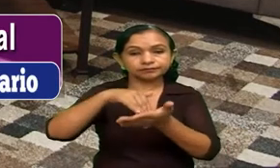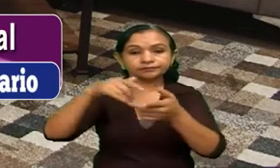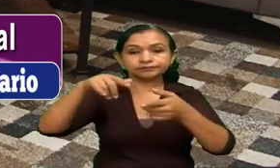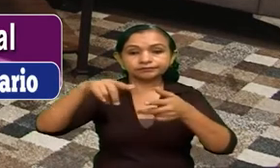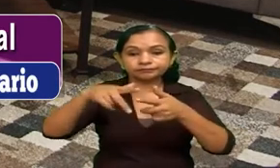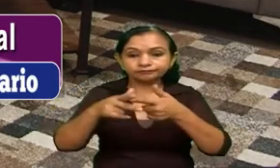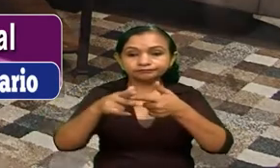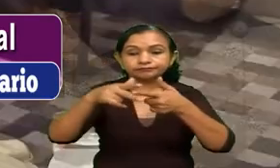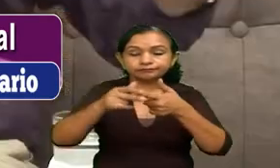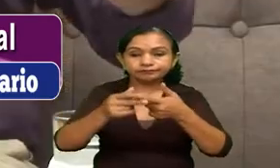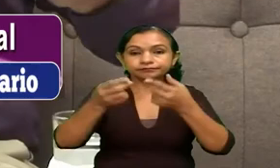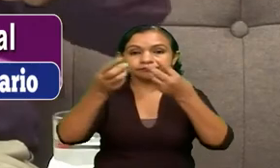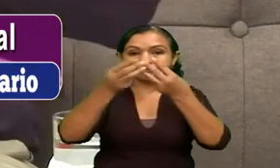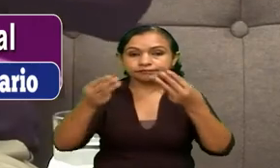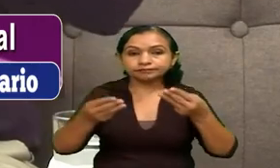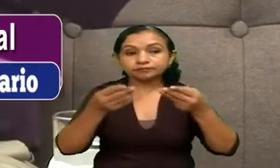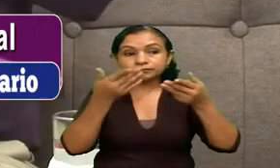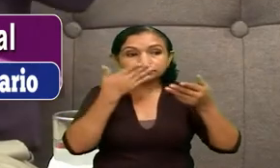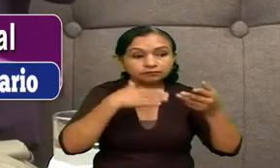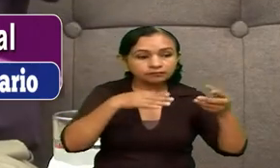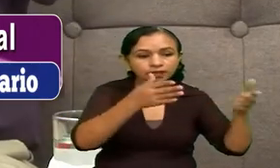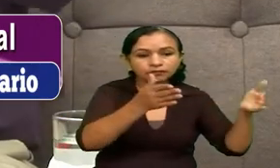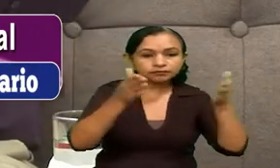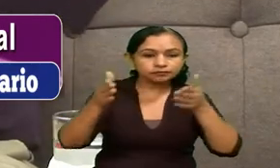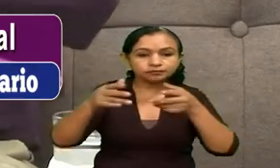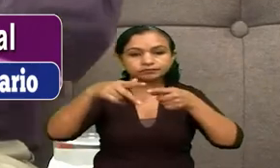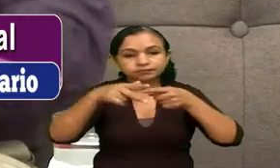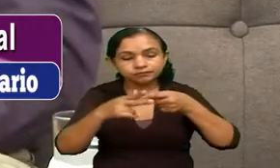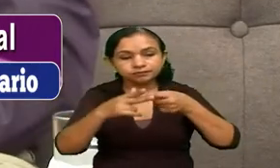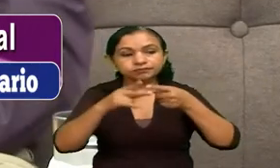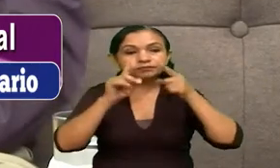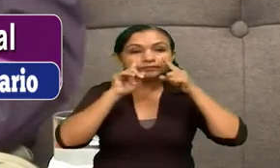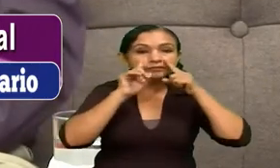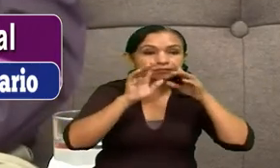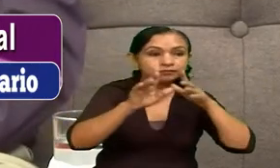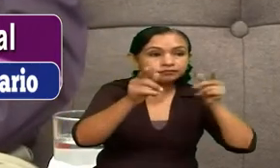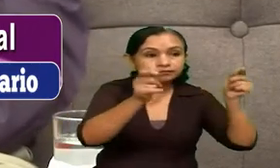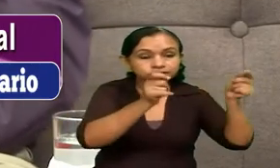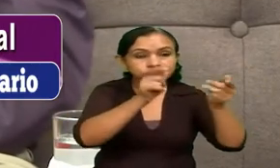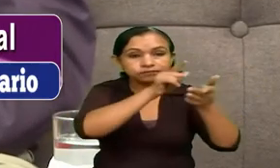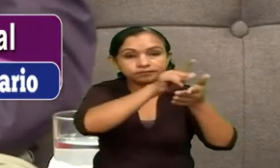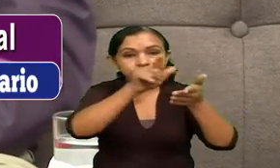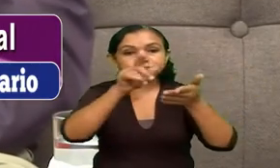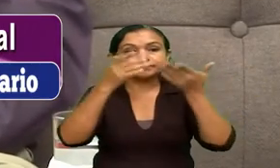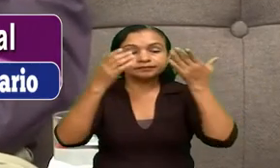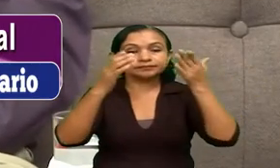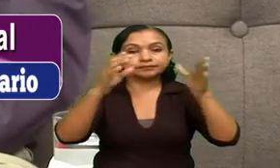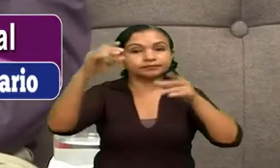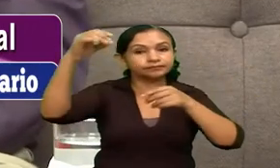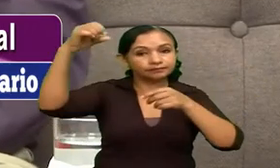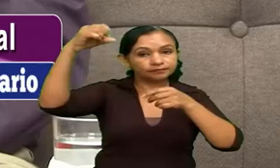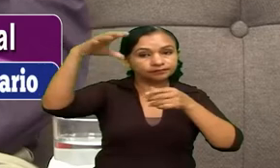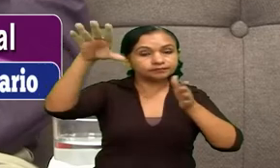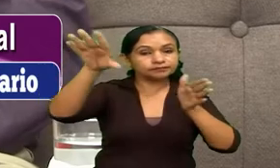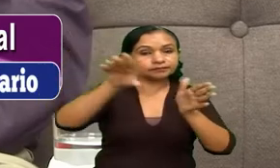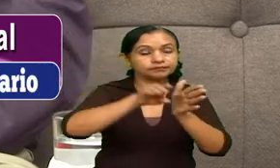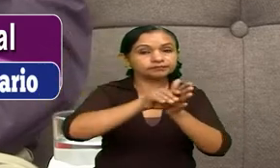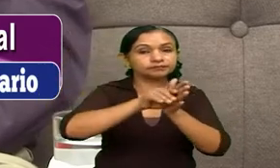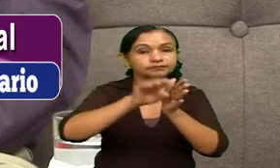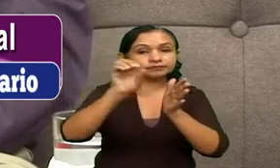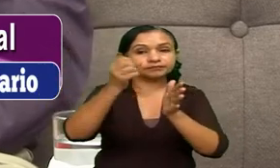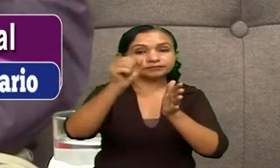con repuesto para estar dándole mantenimiento preventivo y correctivo a los sistemas